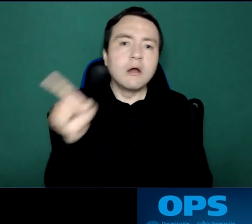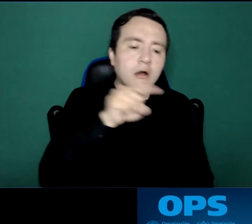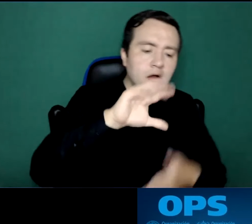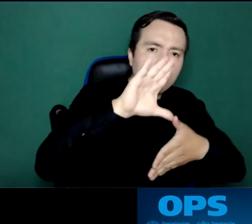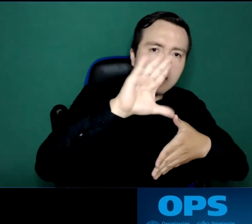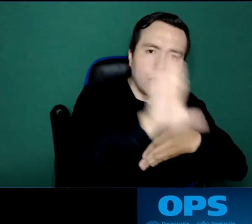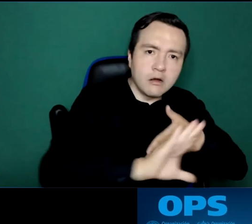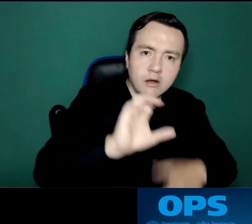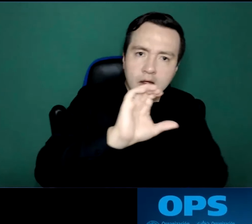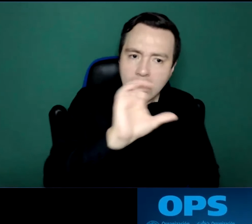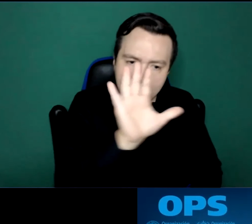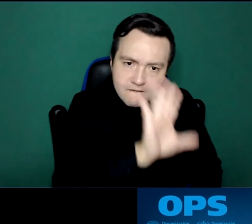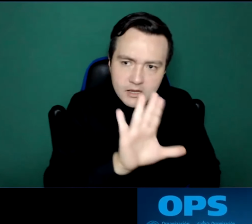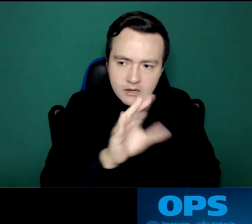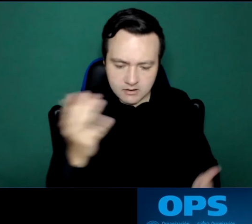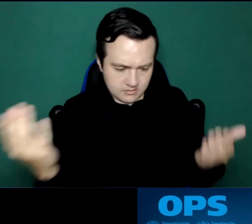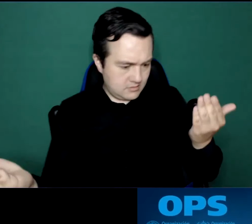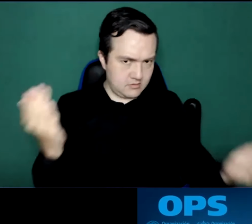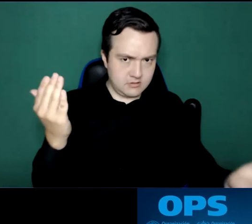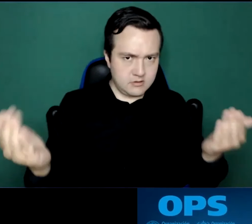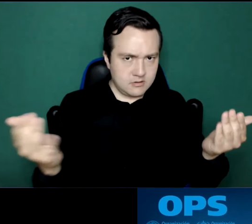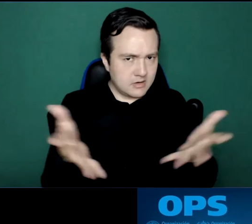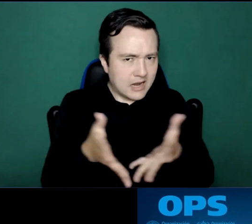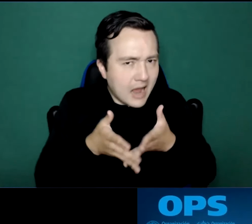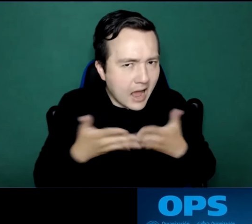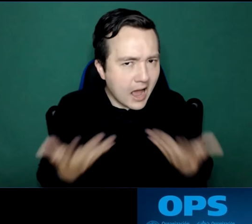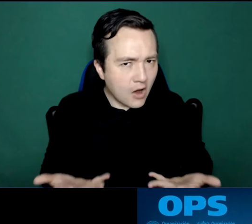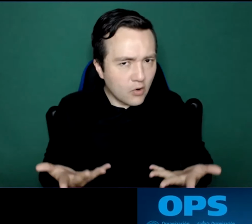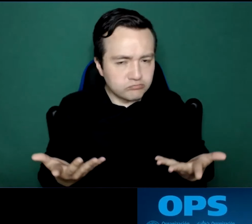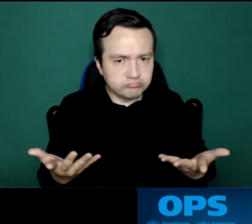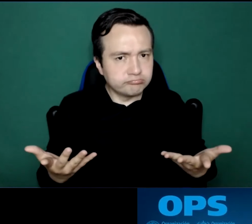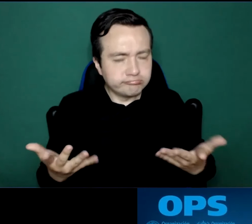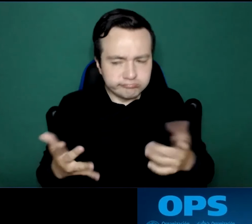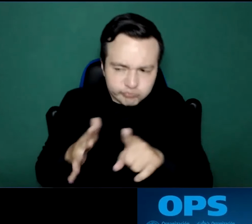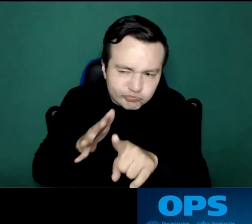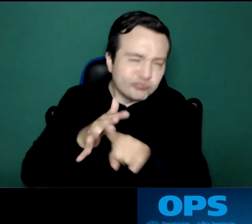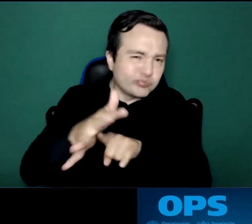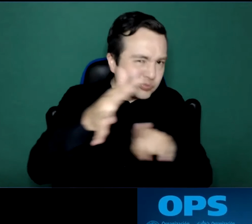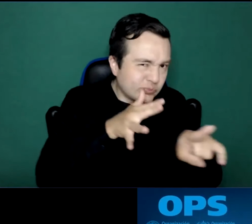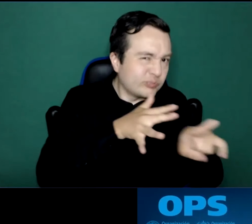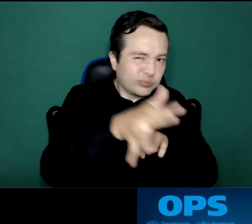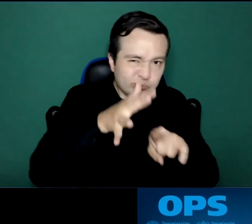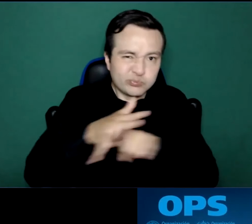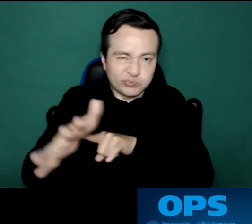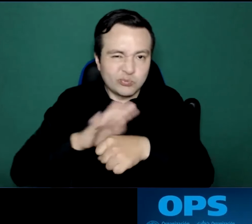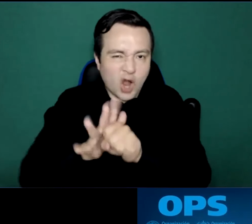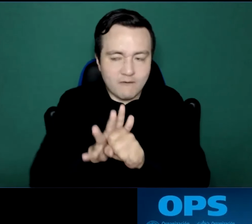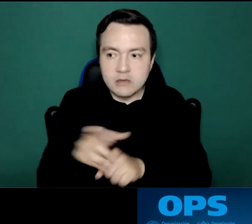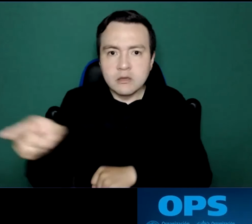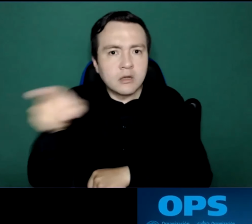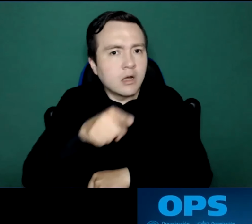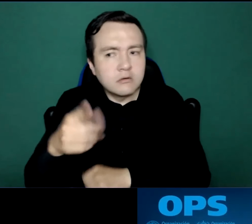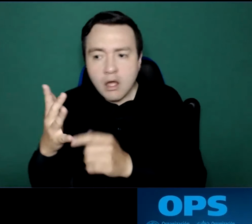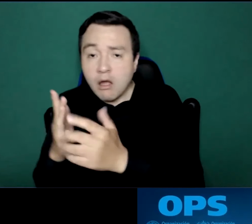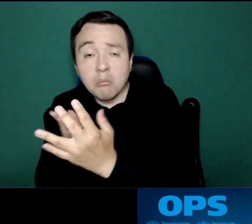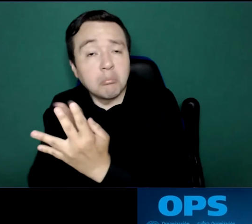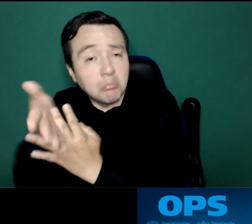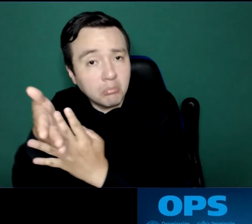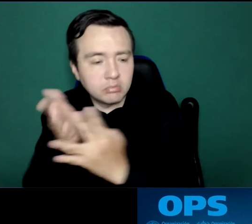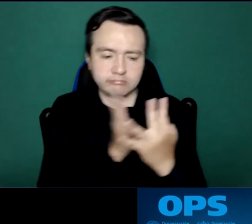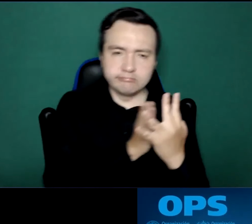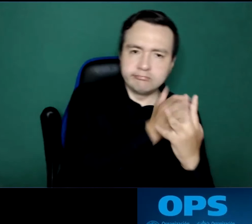pandemia y el acceso a los servicios de salud esenciales. Hay tendencias muy similares y vemos también que